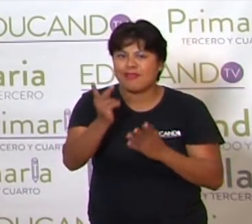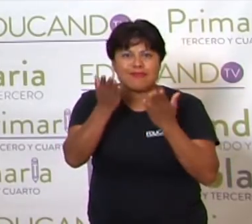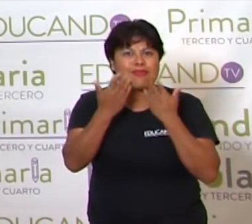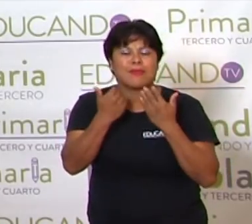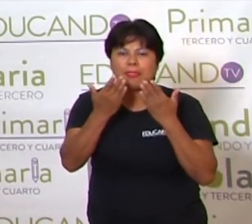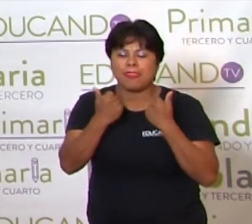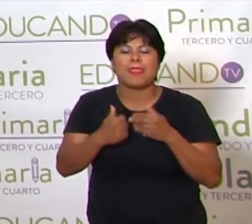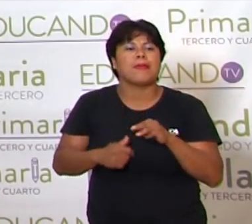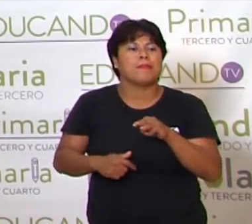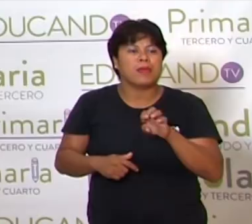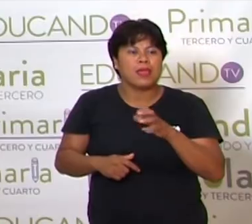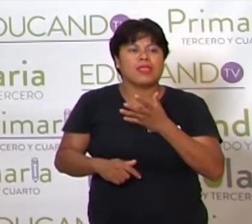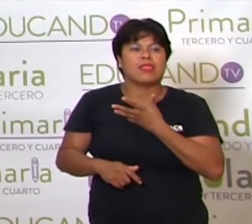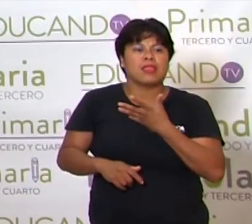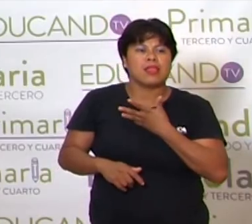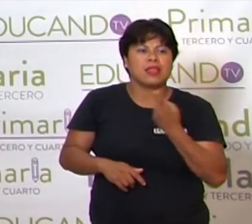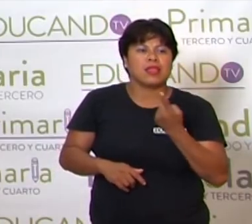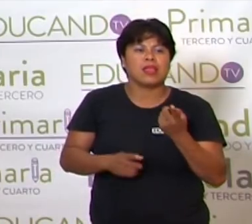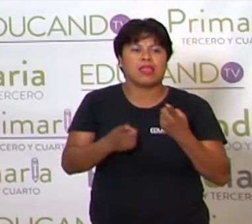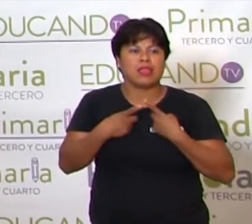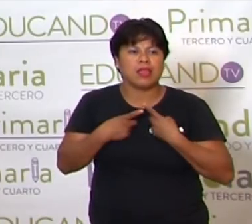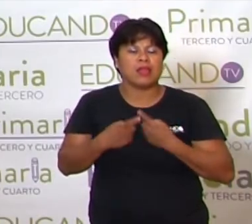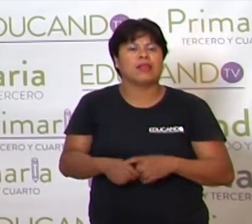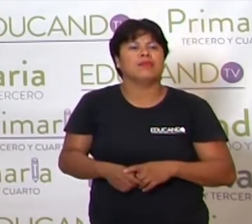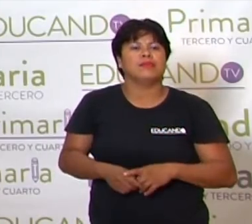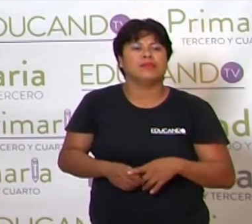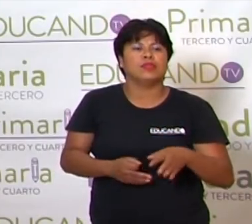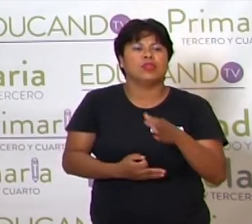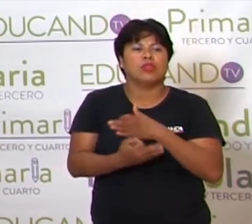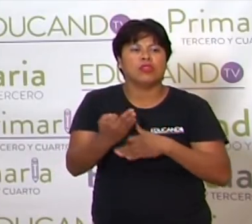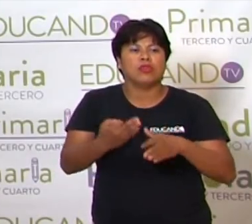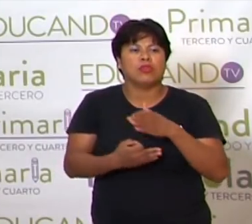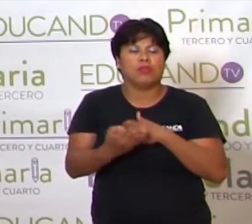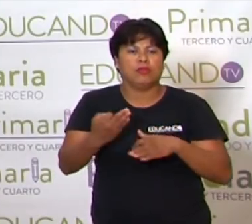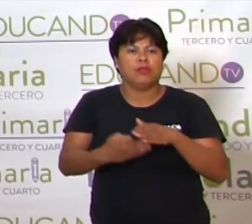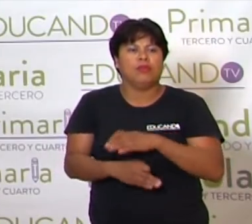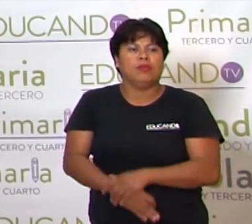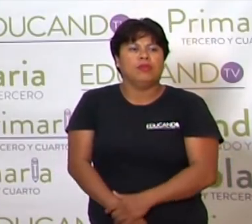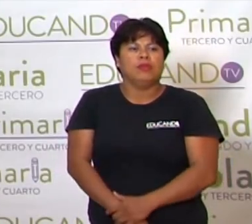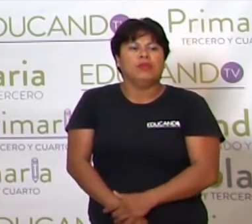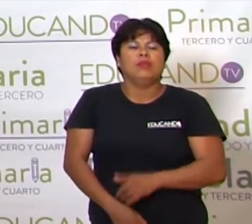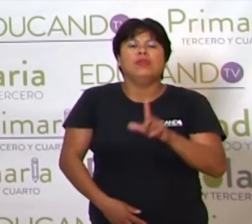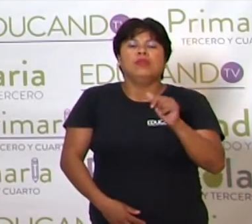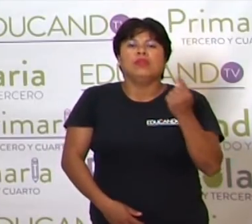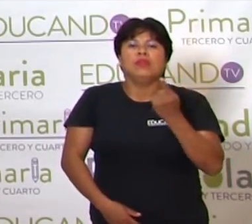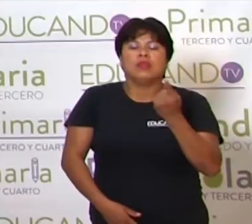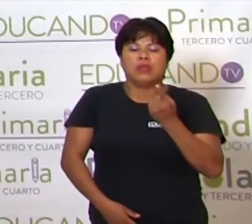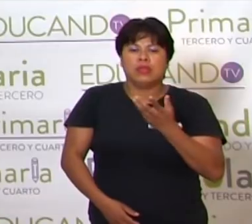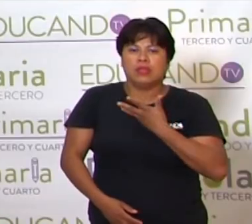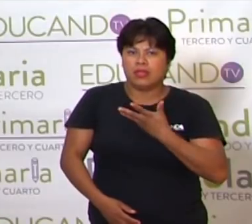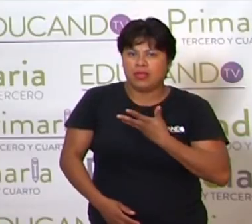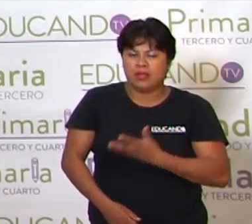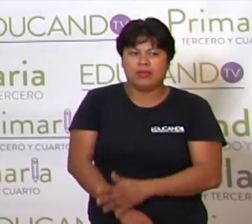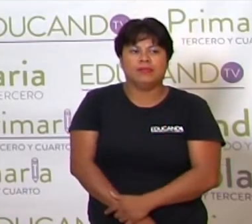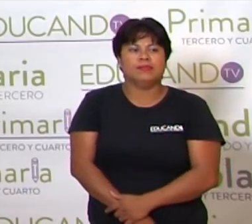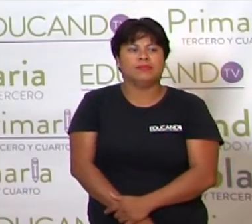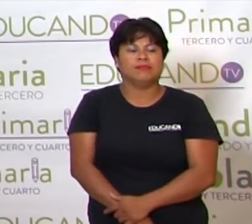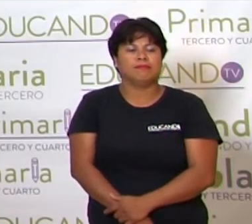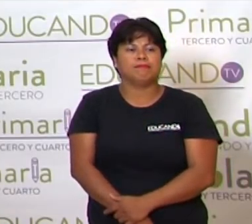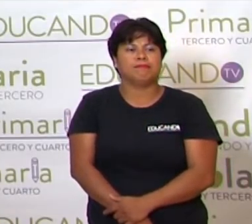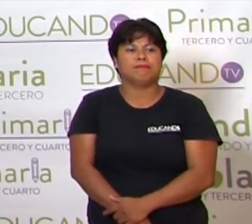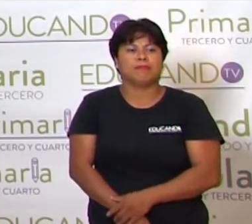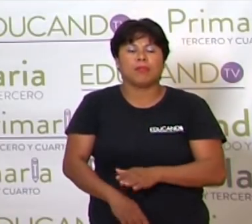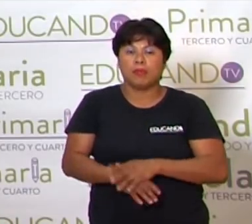Me tienen que dar todo lo que consigan. Porque como en